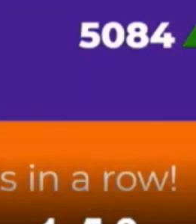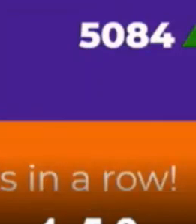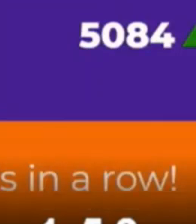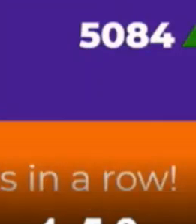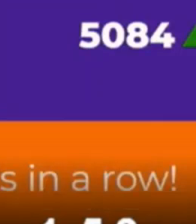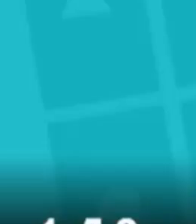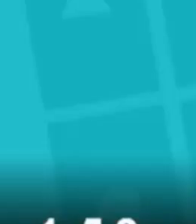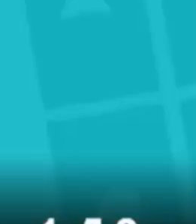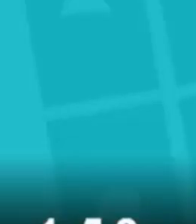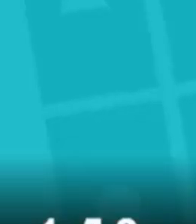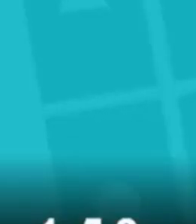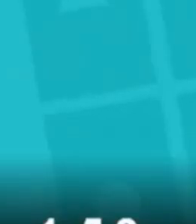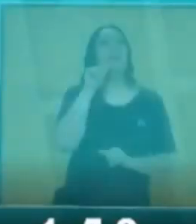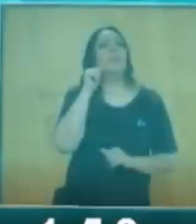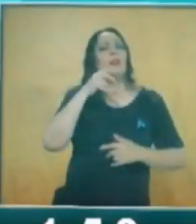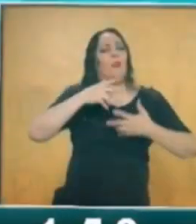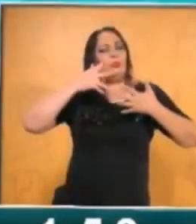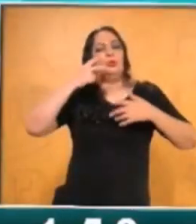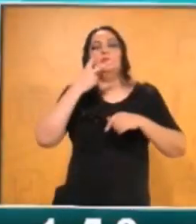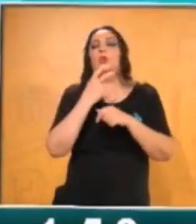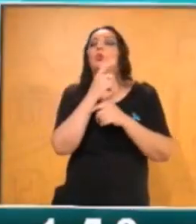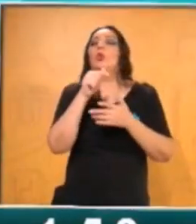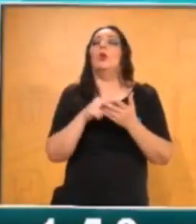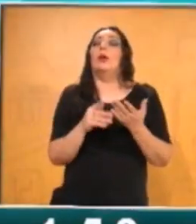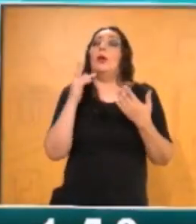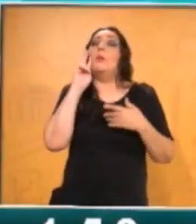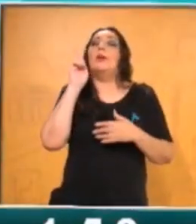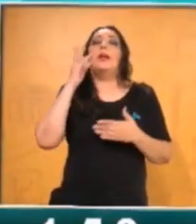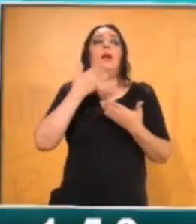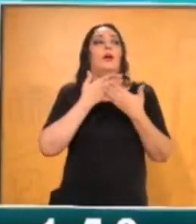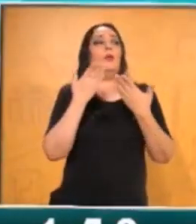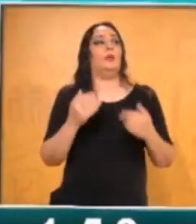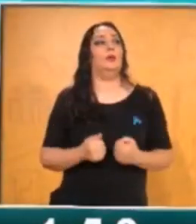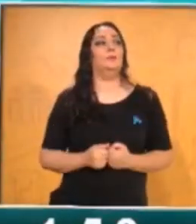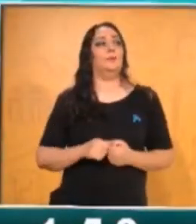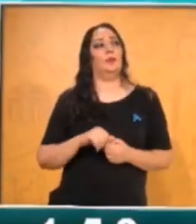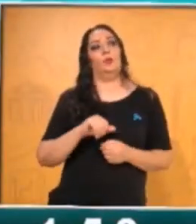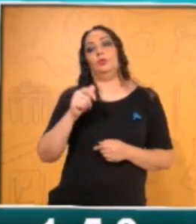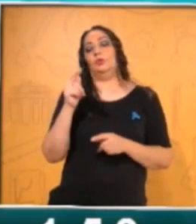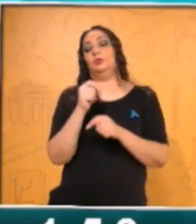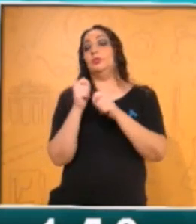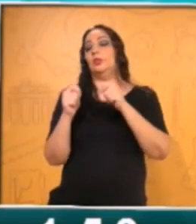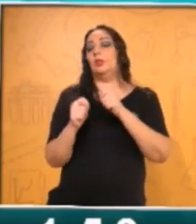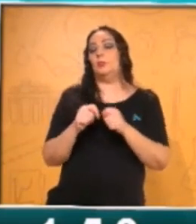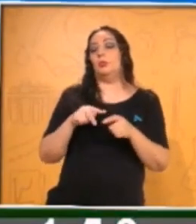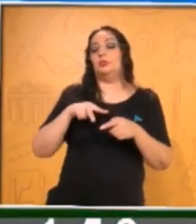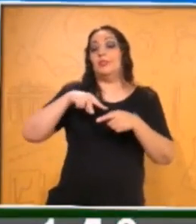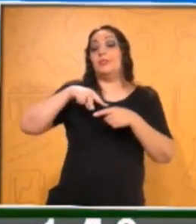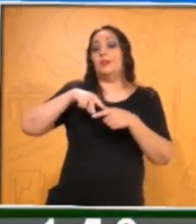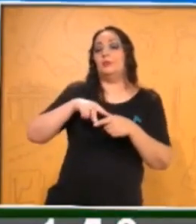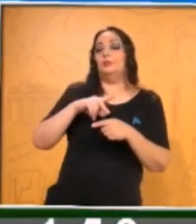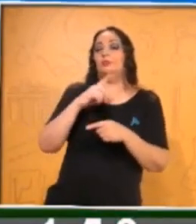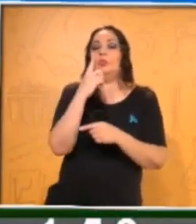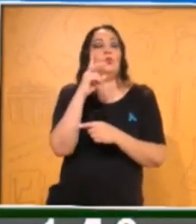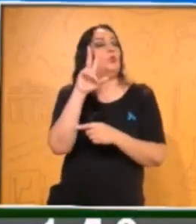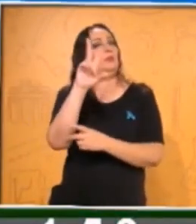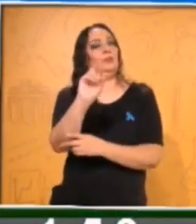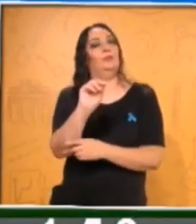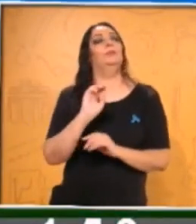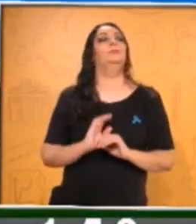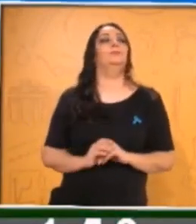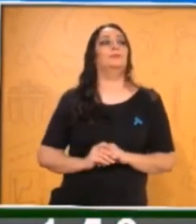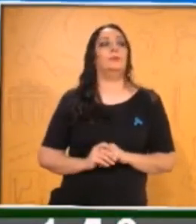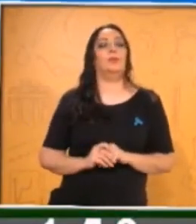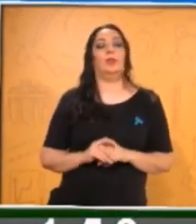Leito. Gordo ayer se quedó en segundo lugar. Vamos a ver si ahora... Los siguientes son tipos de triángulos, excepto... A